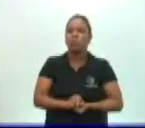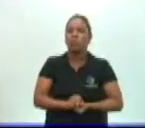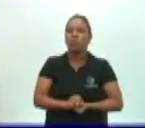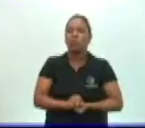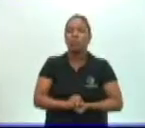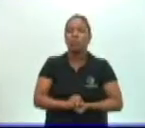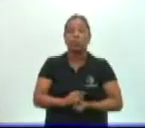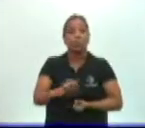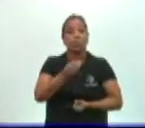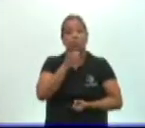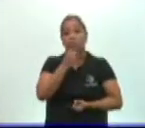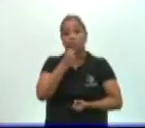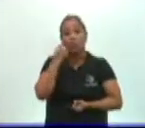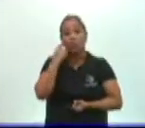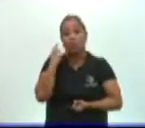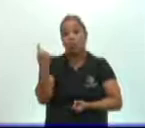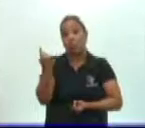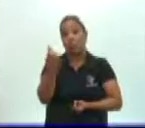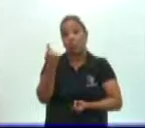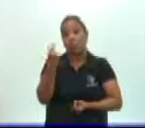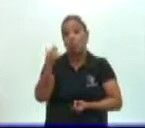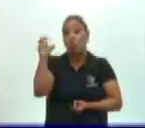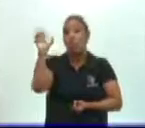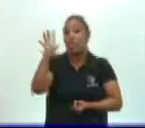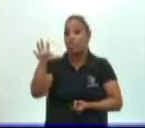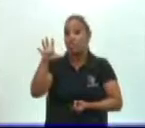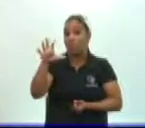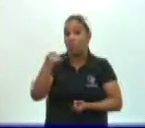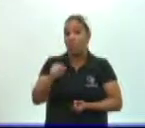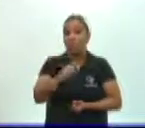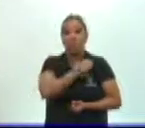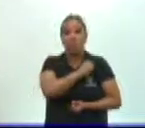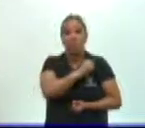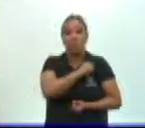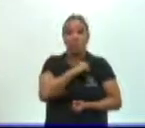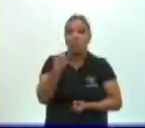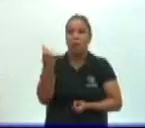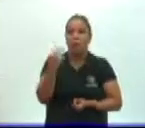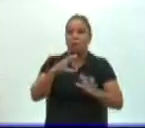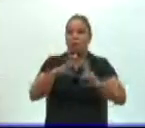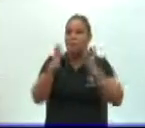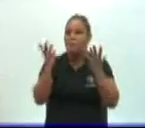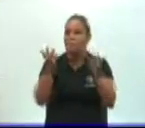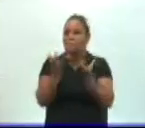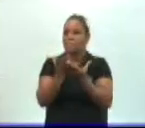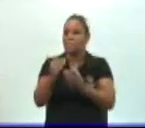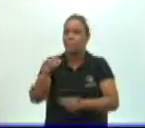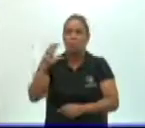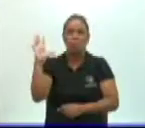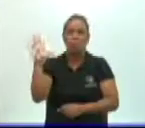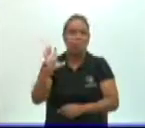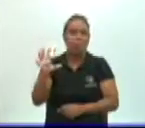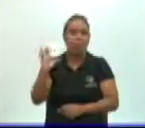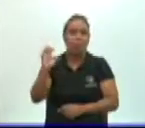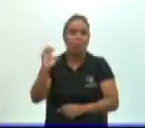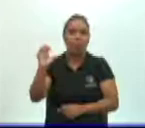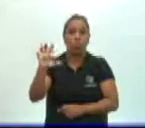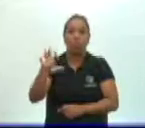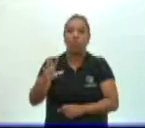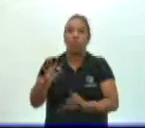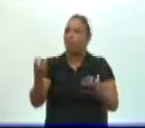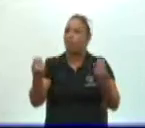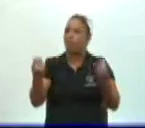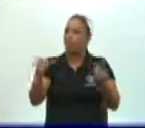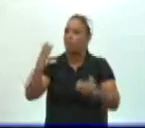ver la visión solo desde el primer mundo, desde el llamado primer mundo o desde los países metropolitanos, y le hemos dedicado bastante tiempo a Europa, sino